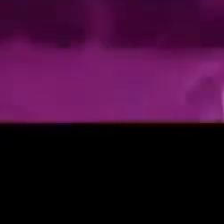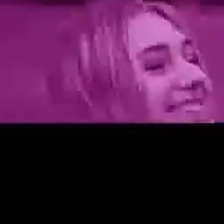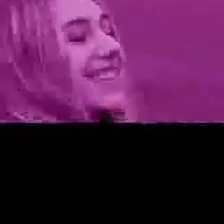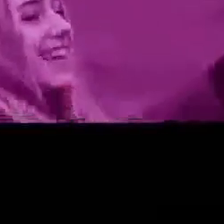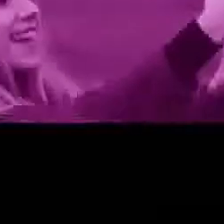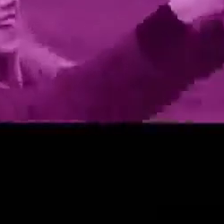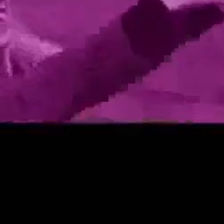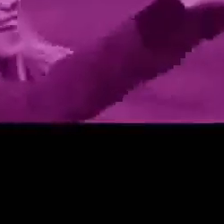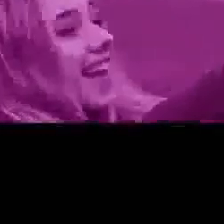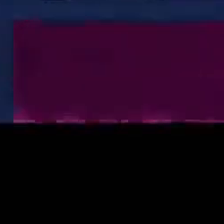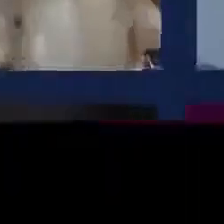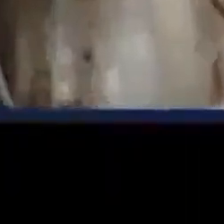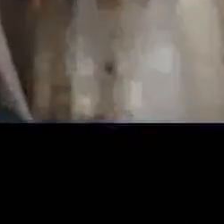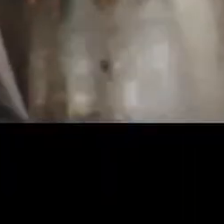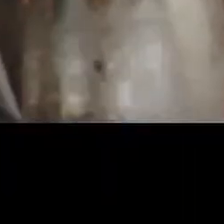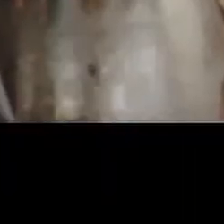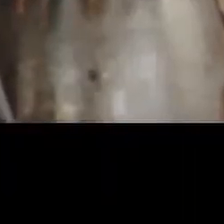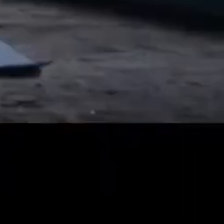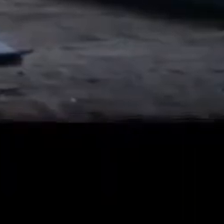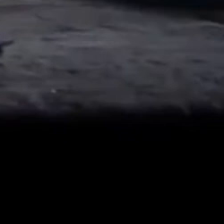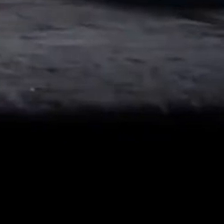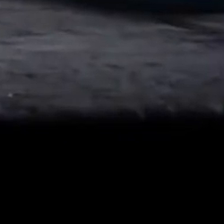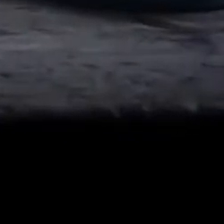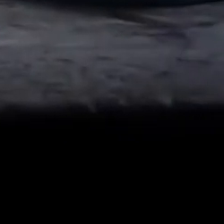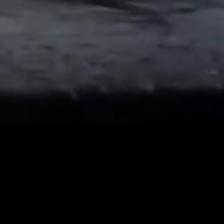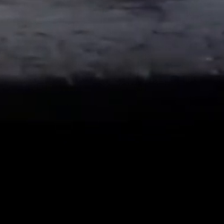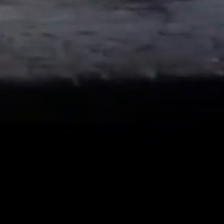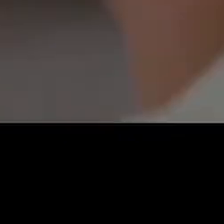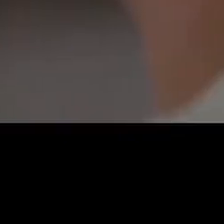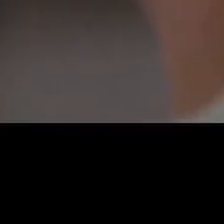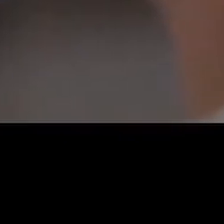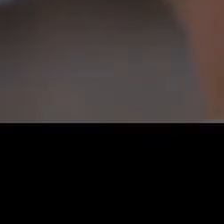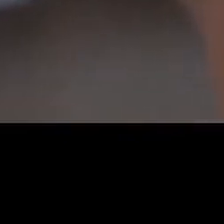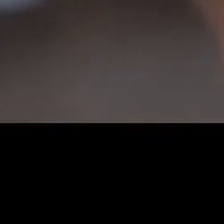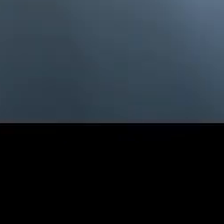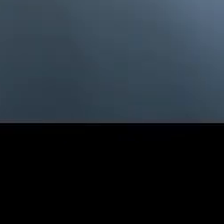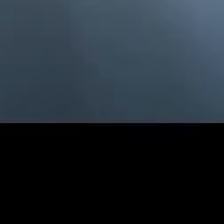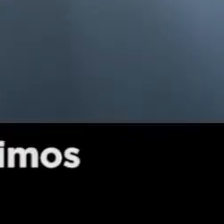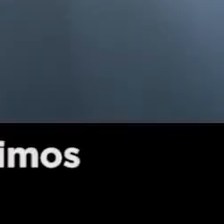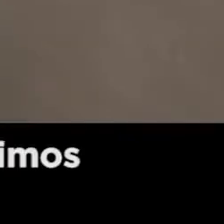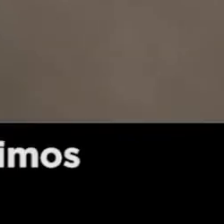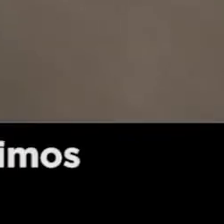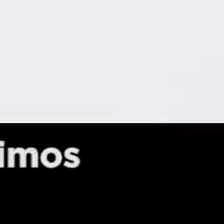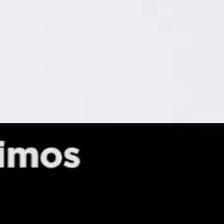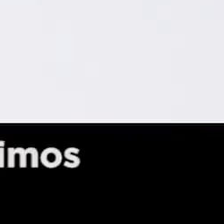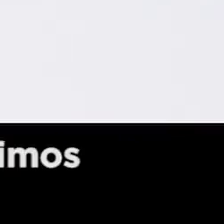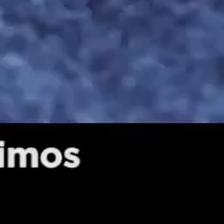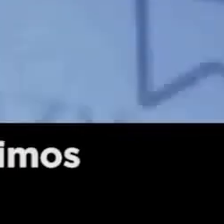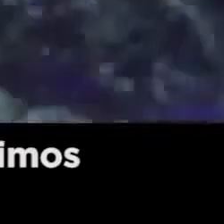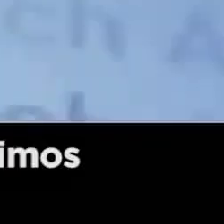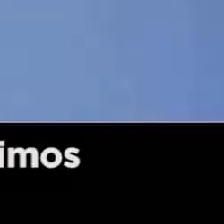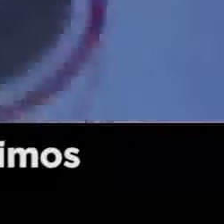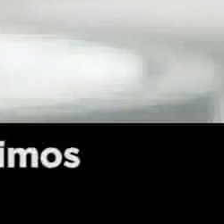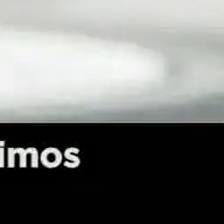formación de la ciudadanía del siglo XXI necesita el desarrollo de determinadas habilidades en la ciudadanía digital, como pueden ser el poder